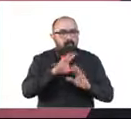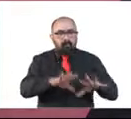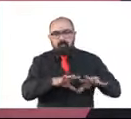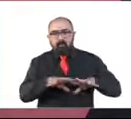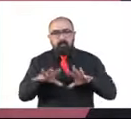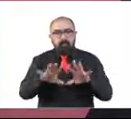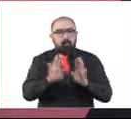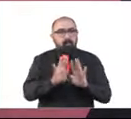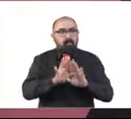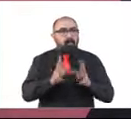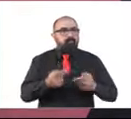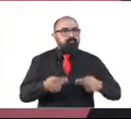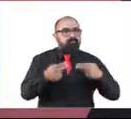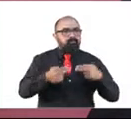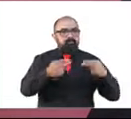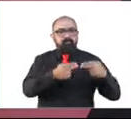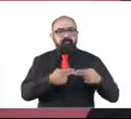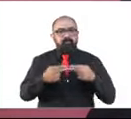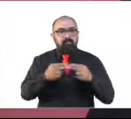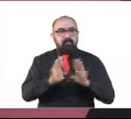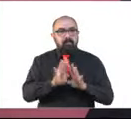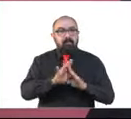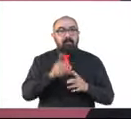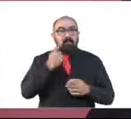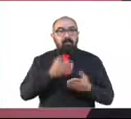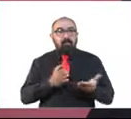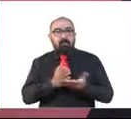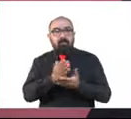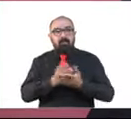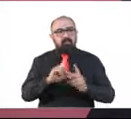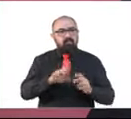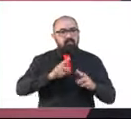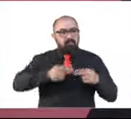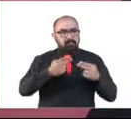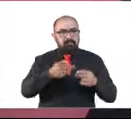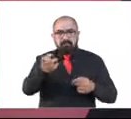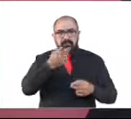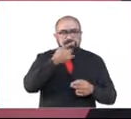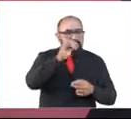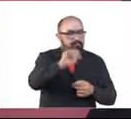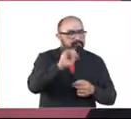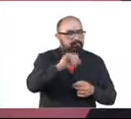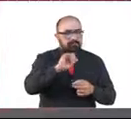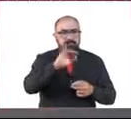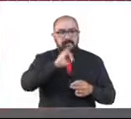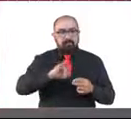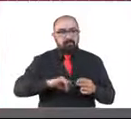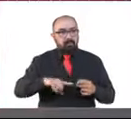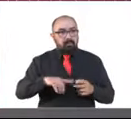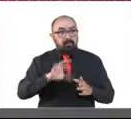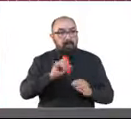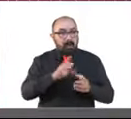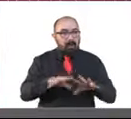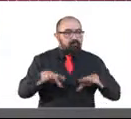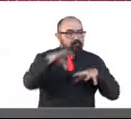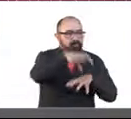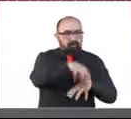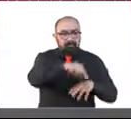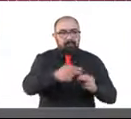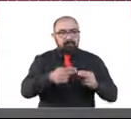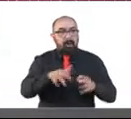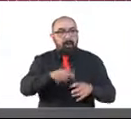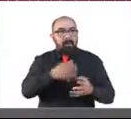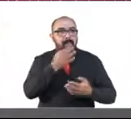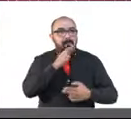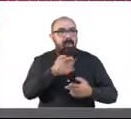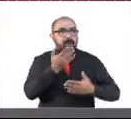para la comercialización directa, sin intermediarios. Y bueno, fue ella quien asignó un espacio y desde entonces, ya hace 10 años, que este proyecto sigue creciendo.